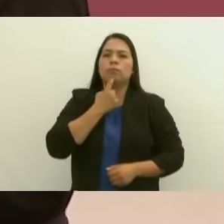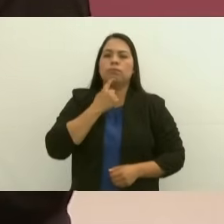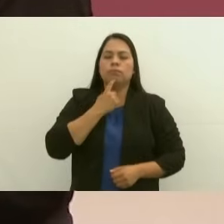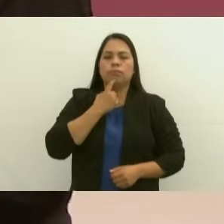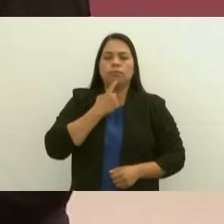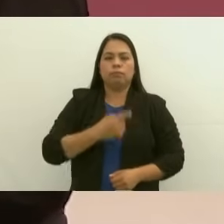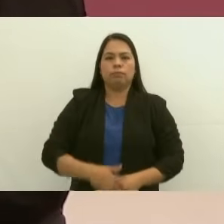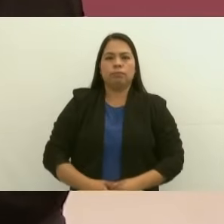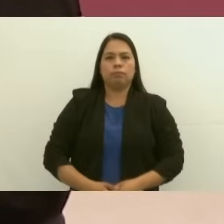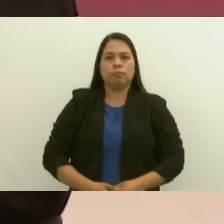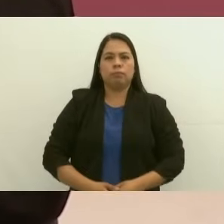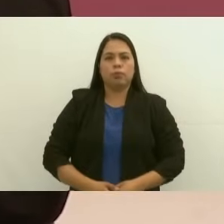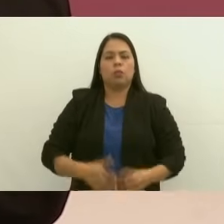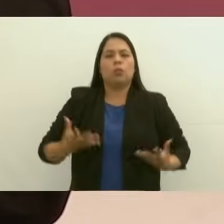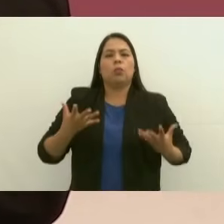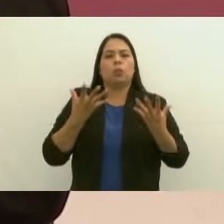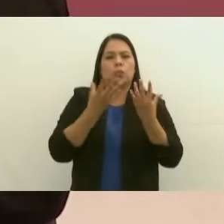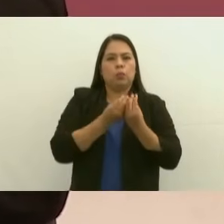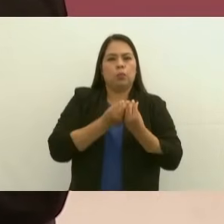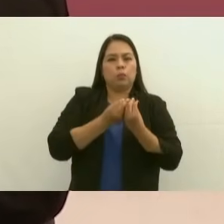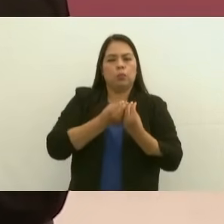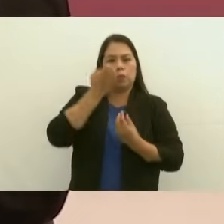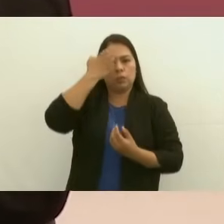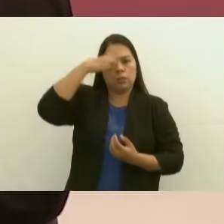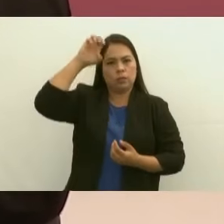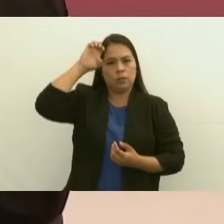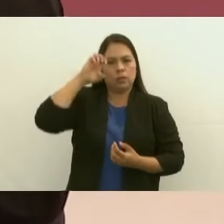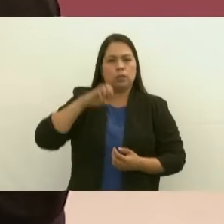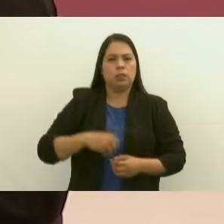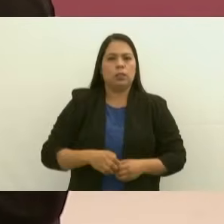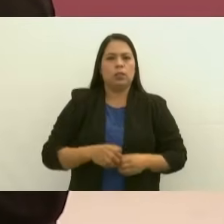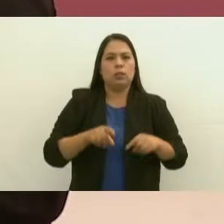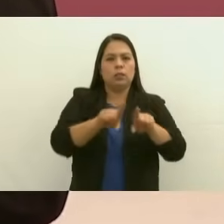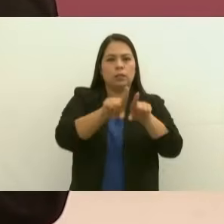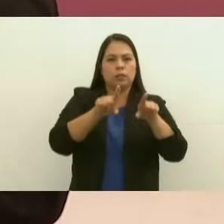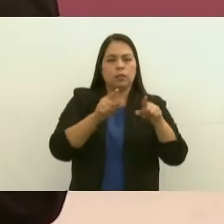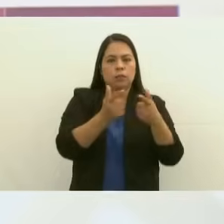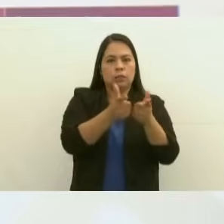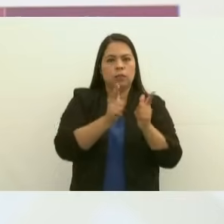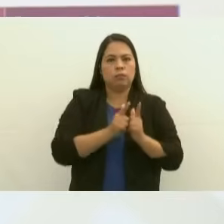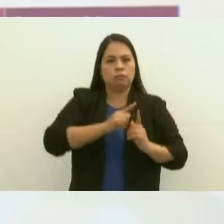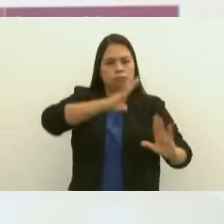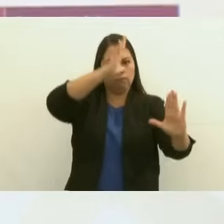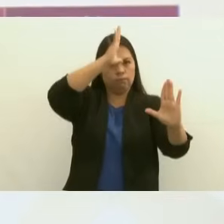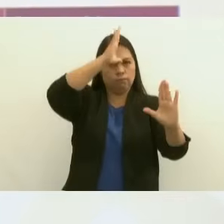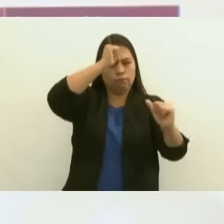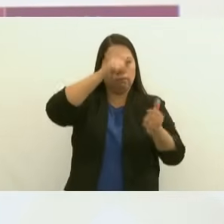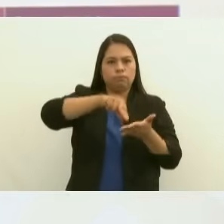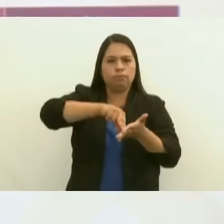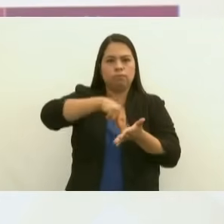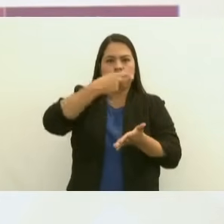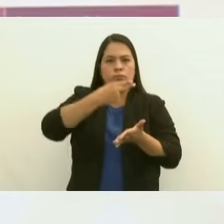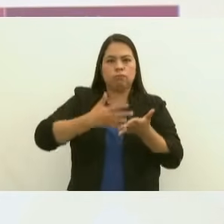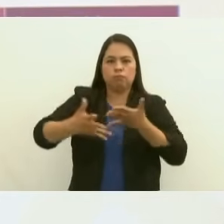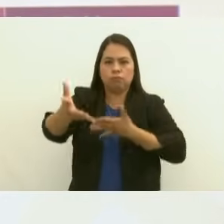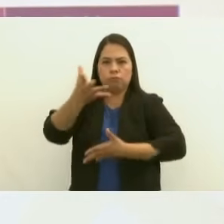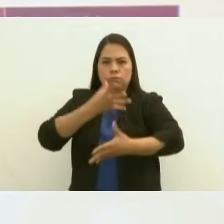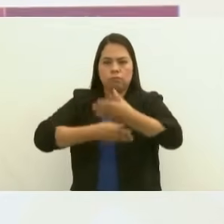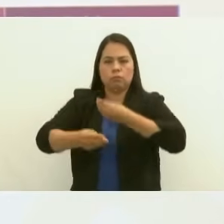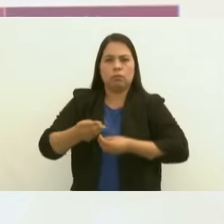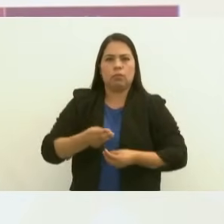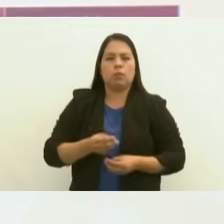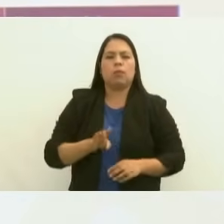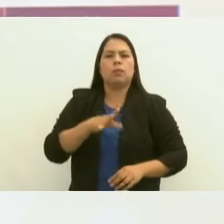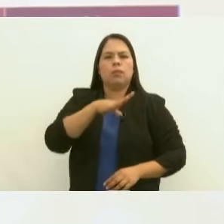Obrador, junto con el gobernador del estado de Durango, firmaremos hoy un acuerdo de colaboración mediante el